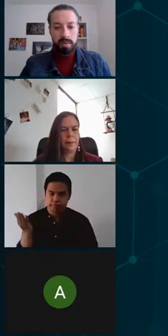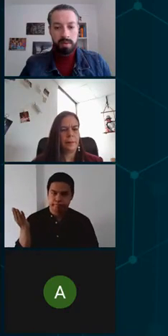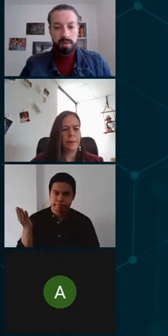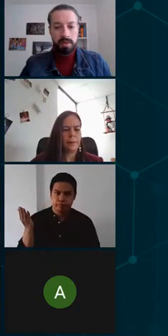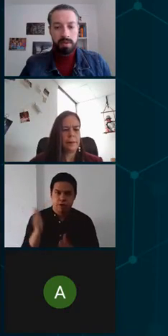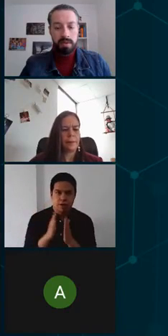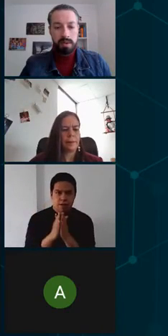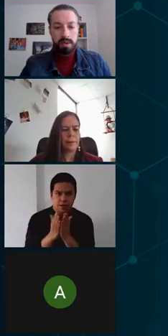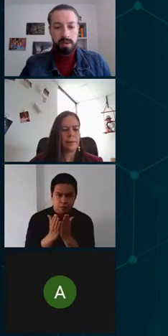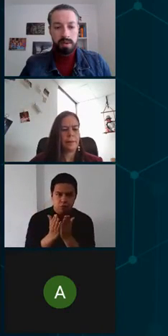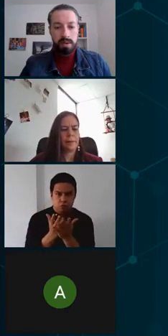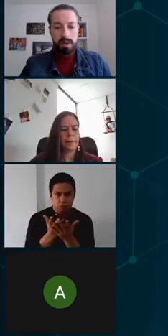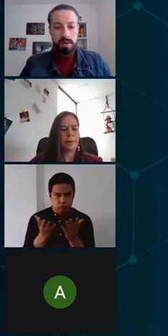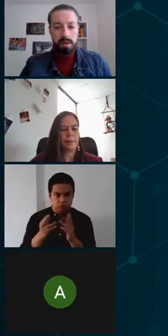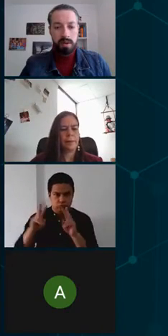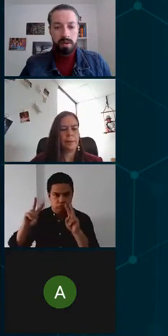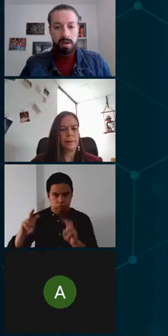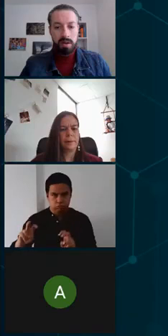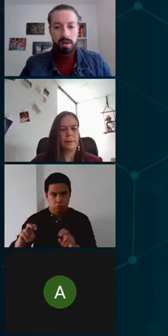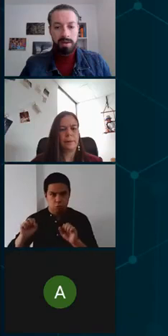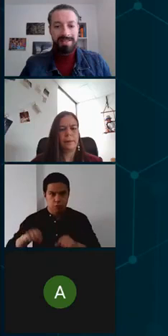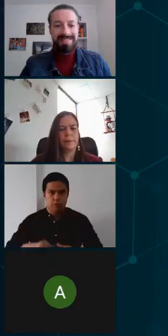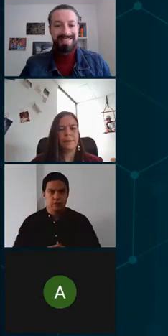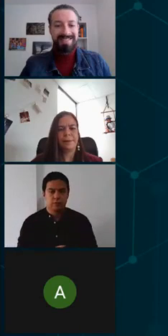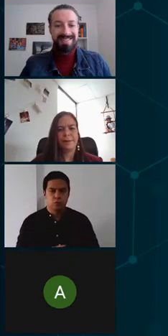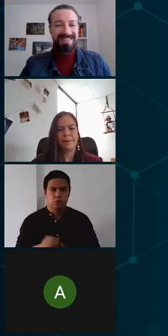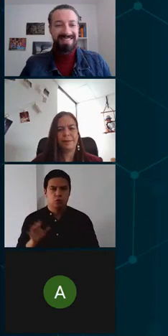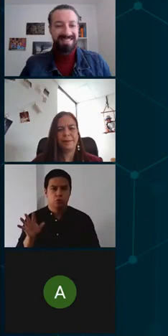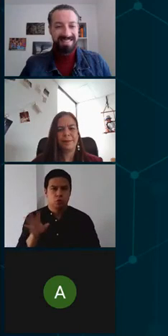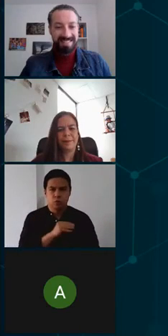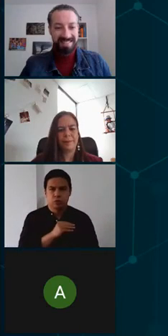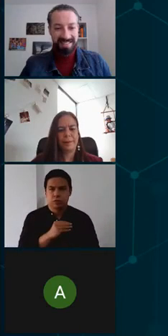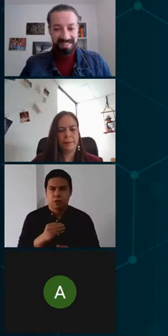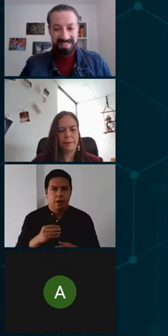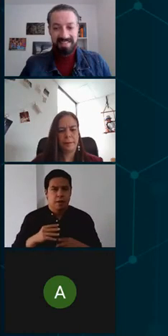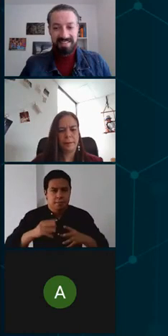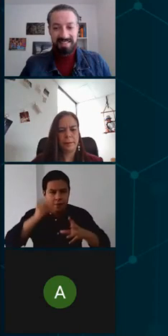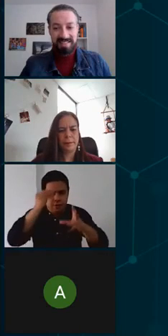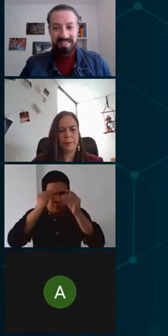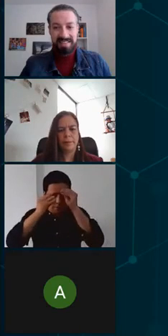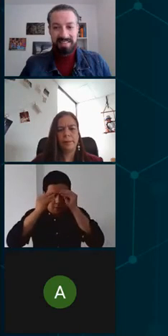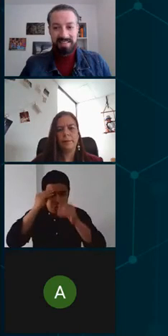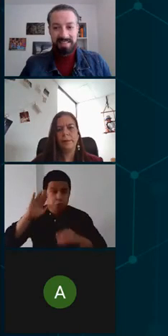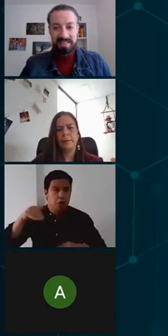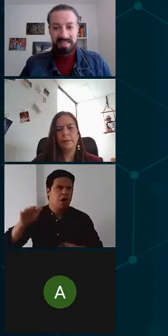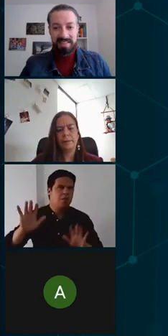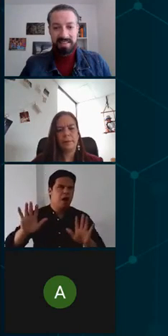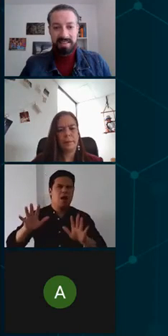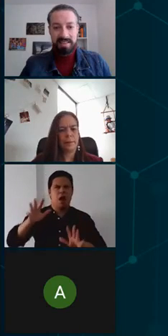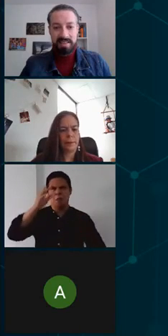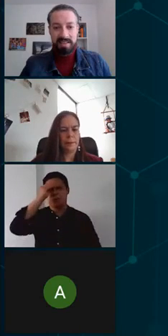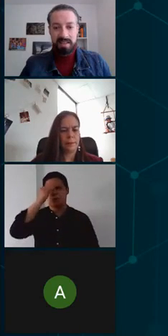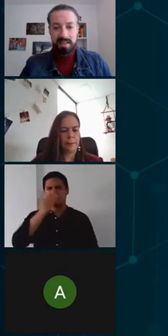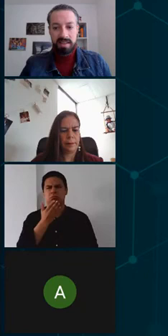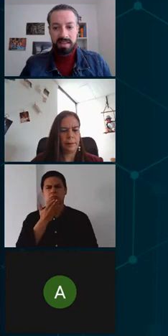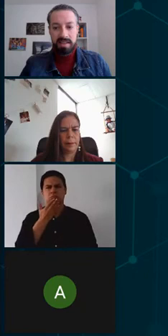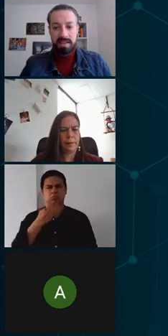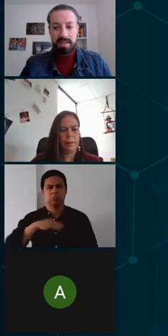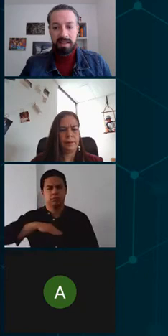dije al comienzo, aquí todos seguimos aprendiendo, todos estamos aprendiendo, entonces, y nunca paramos de aprender. Entonces, acá hay una bibliografía